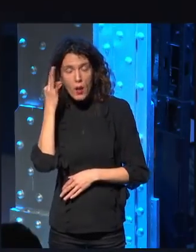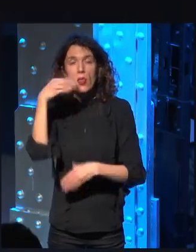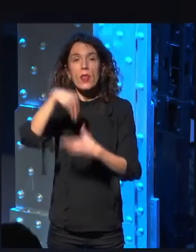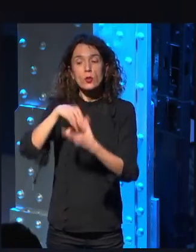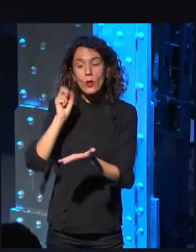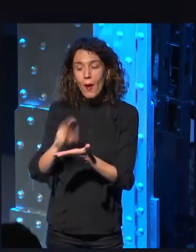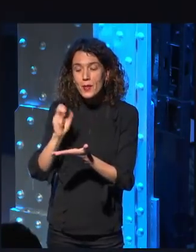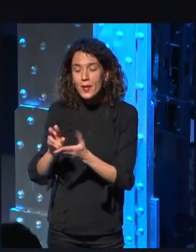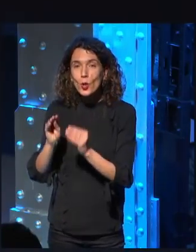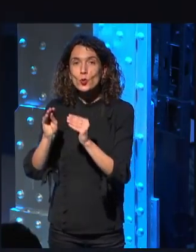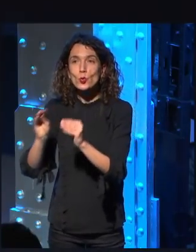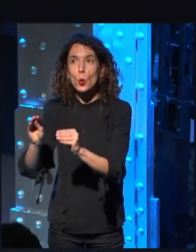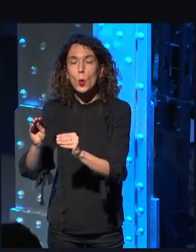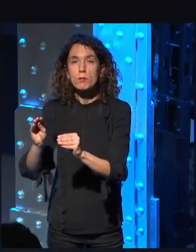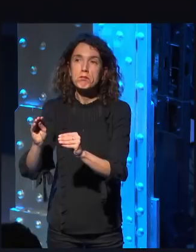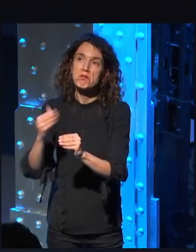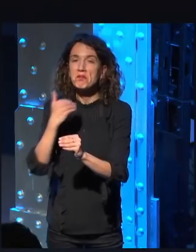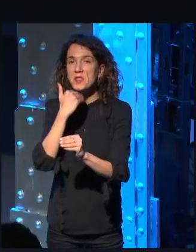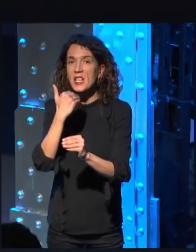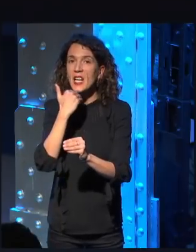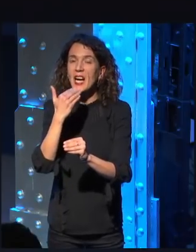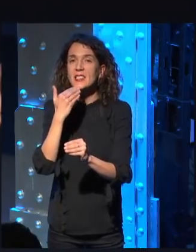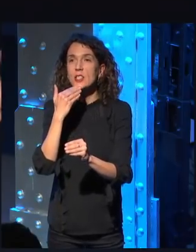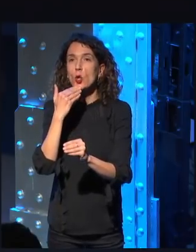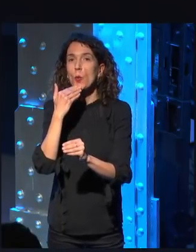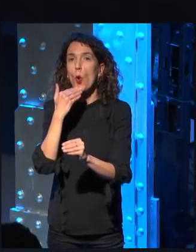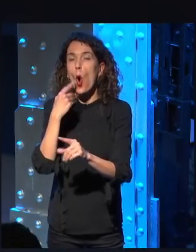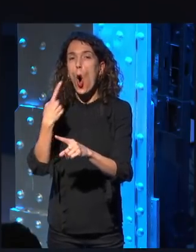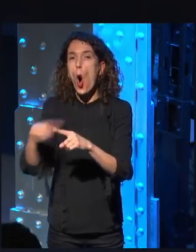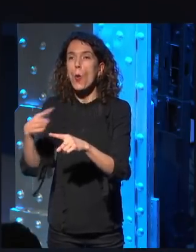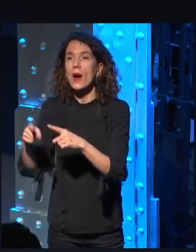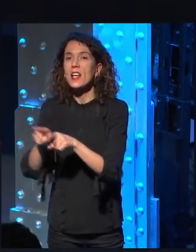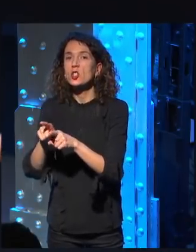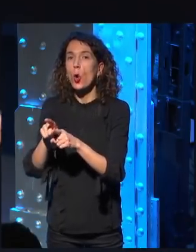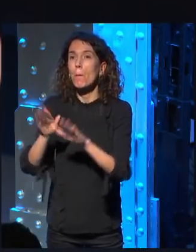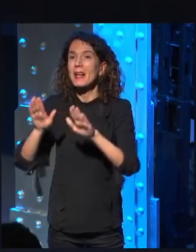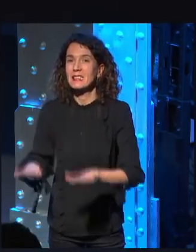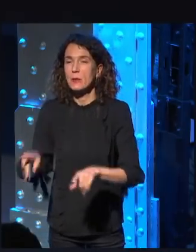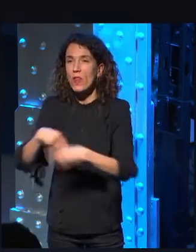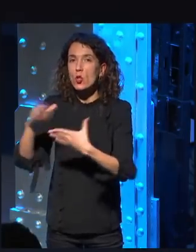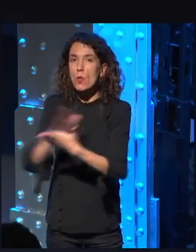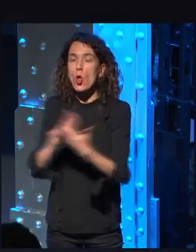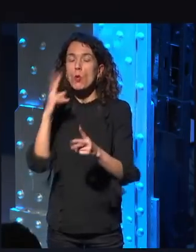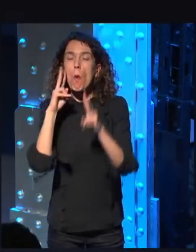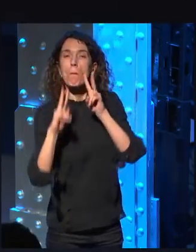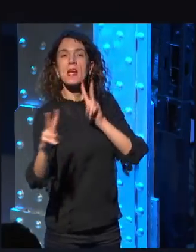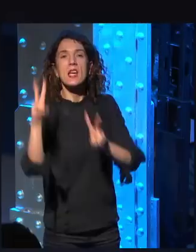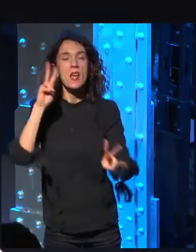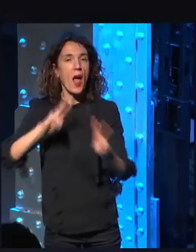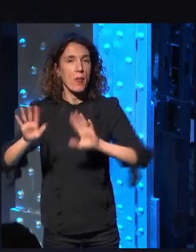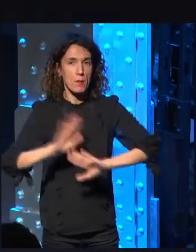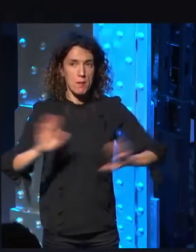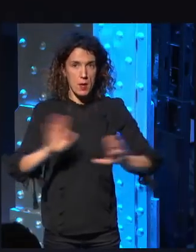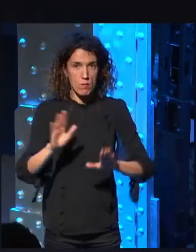esas caminatas eran casi los objetos pasivos del poema, eran las miradas, ¿no? Las